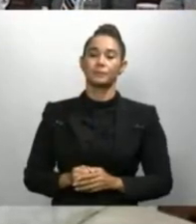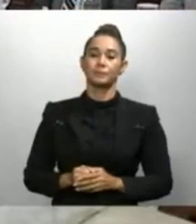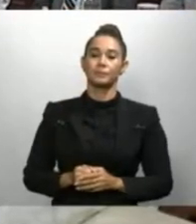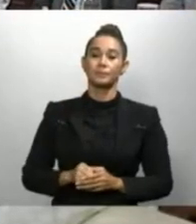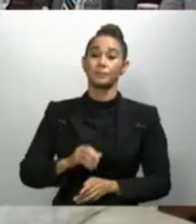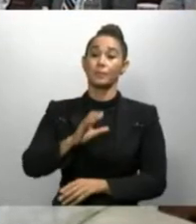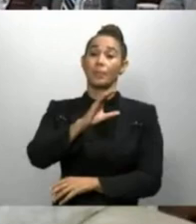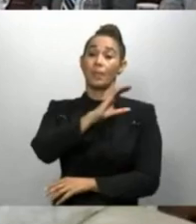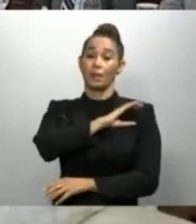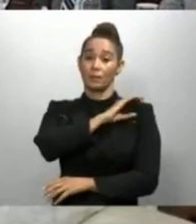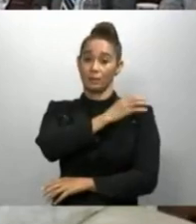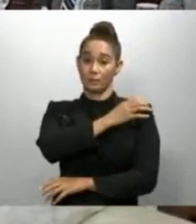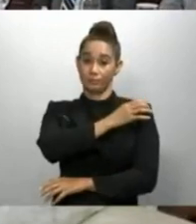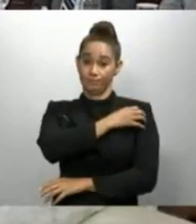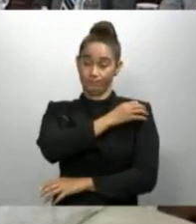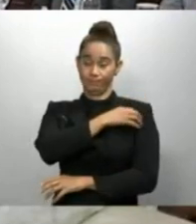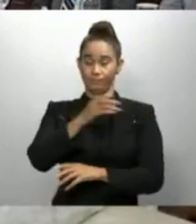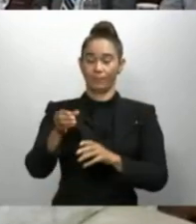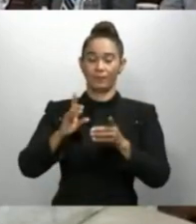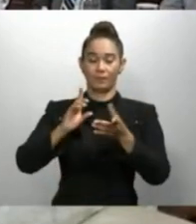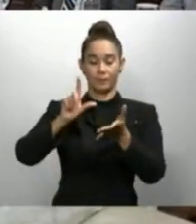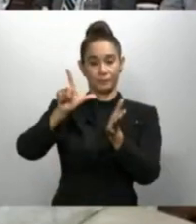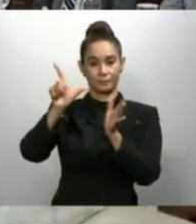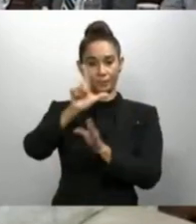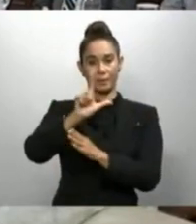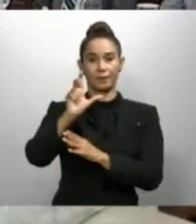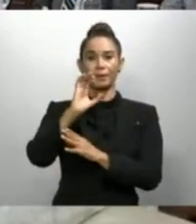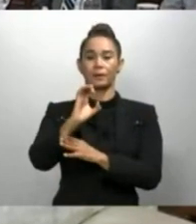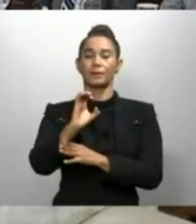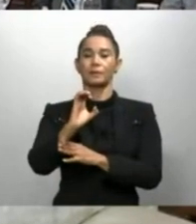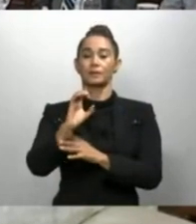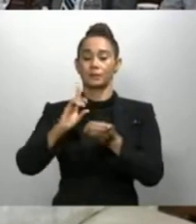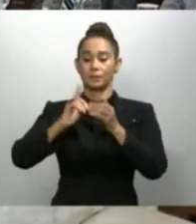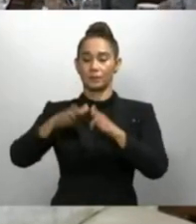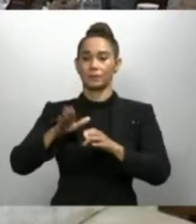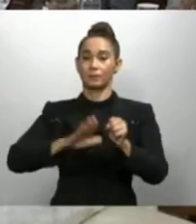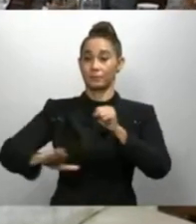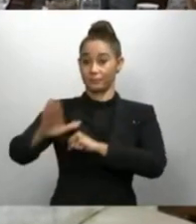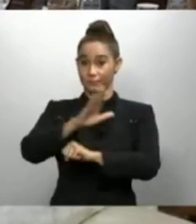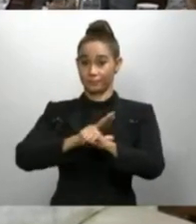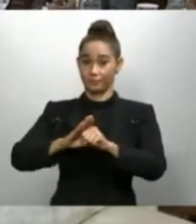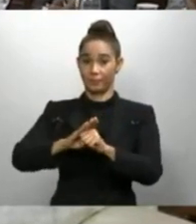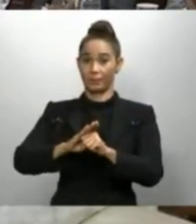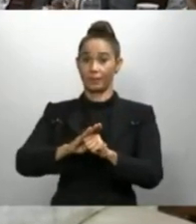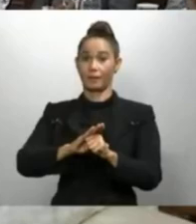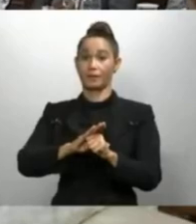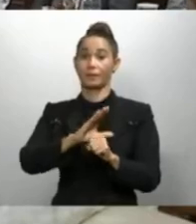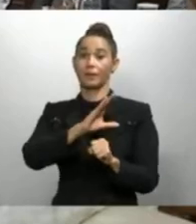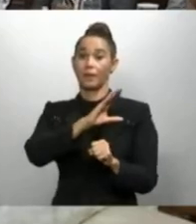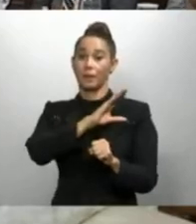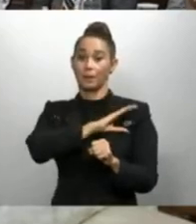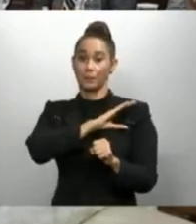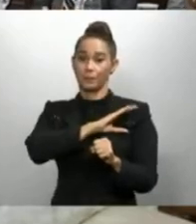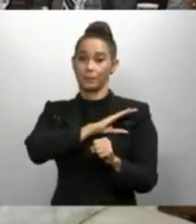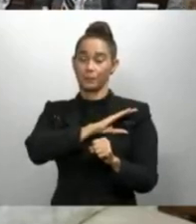Mayor General, licenciado Eduard Sánchez, director general de la Policía Nacional.